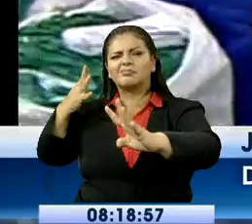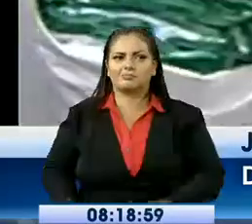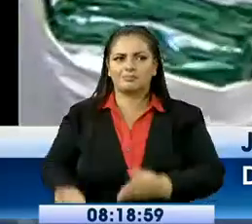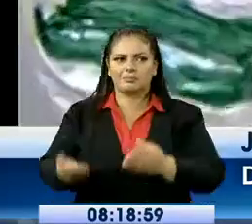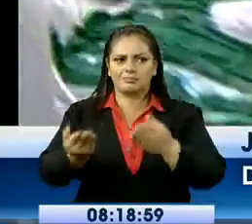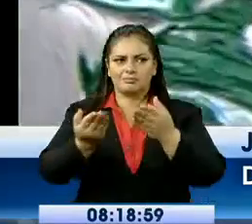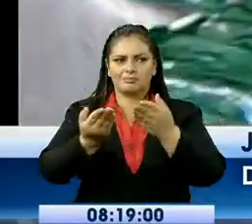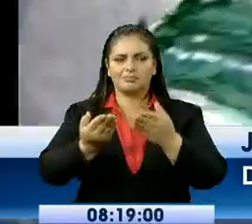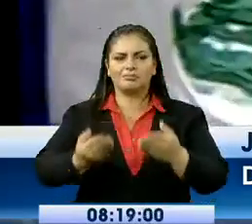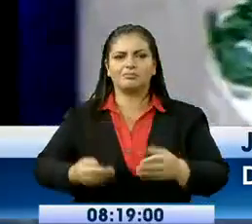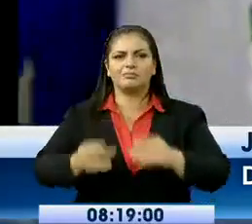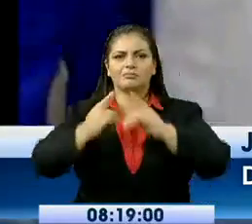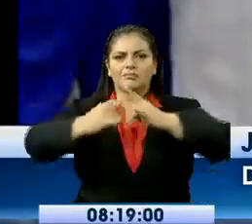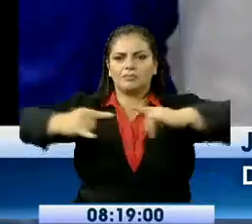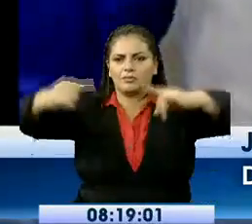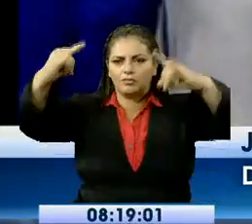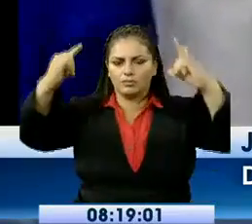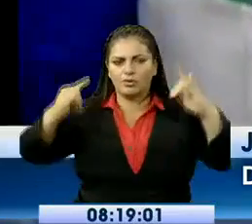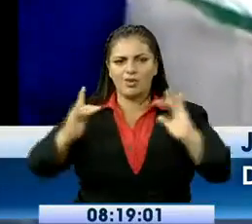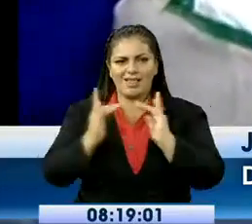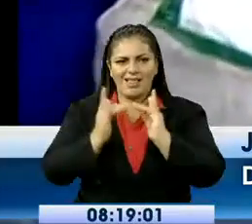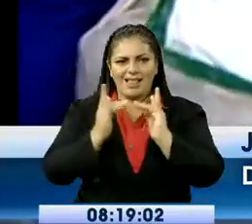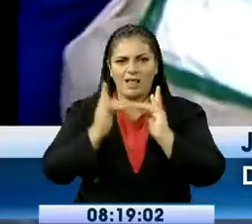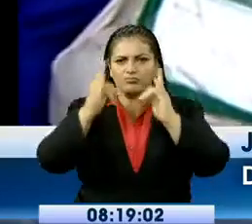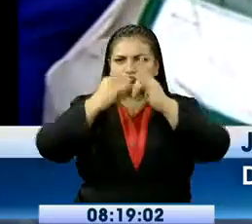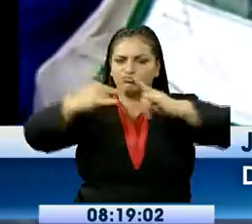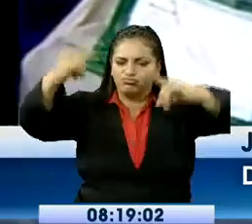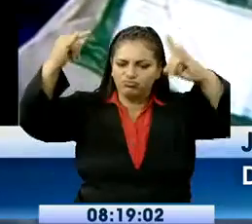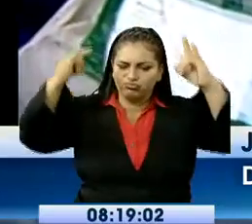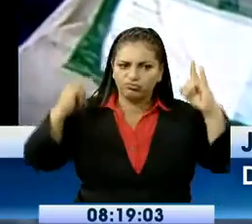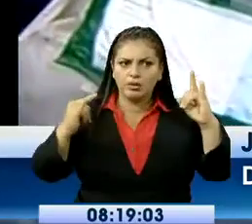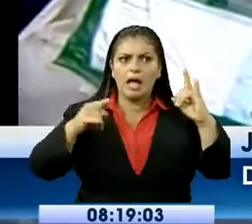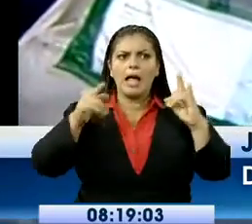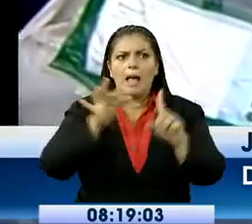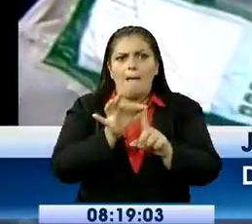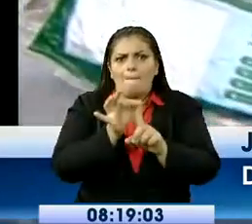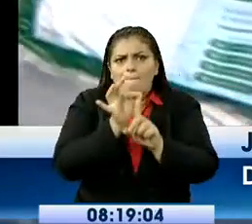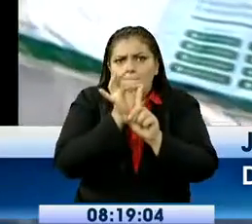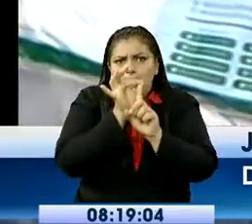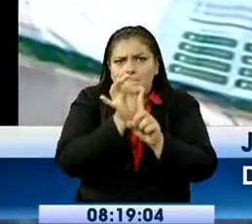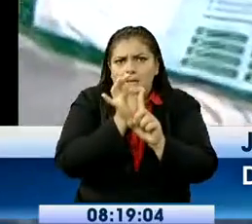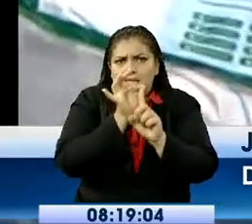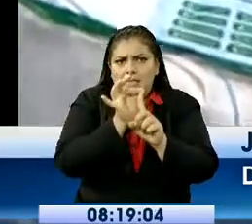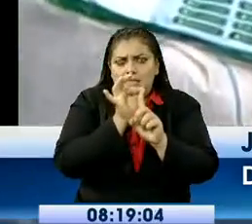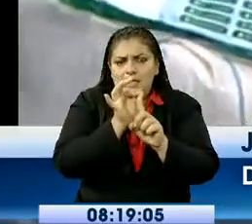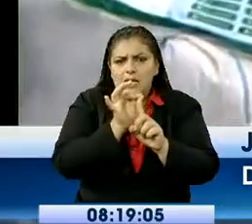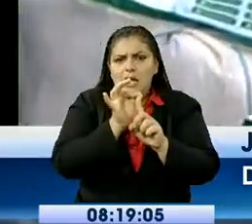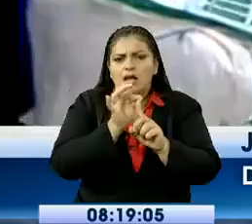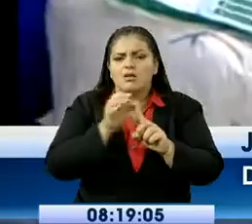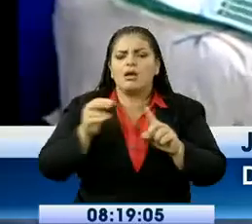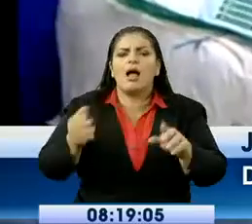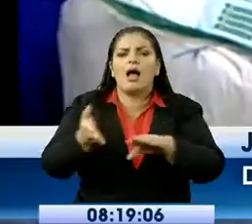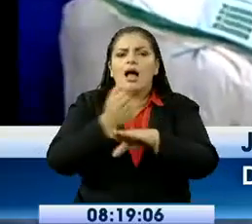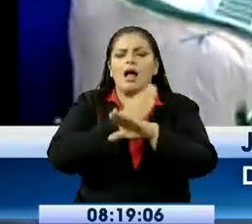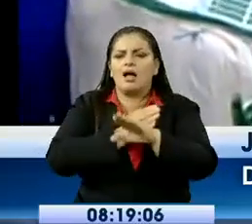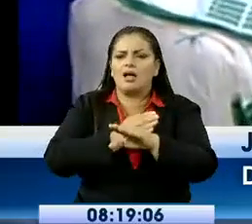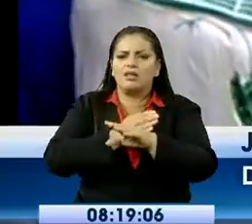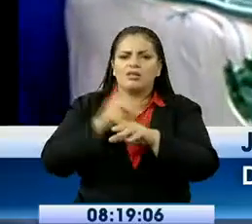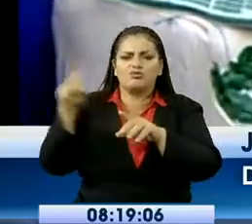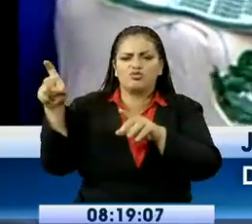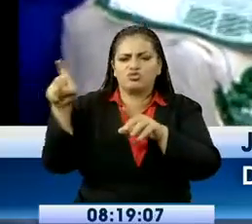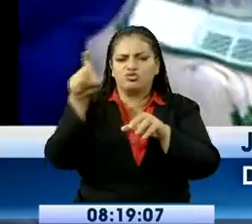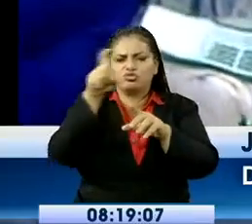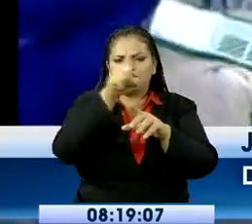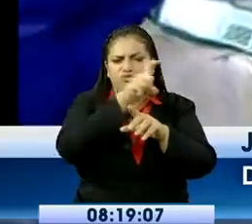Sí. Este es el toldo impregnado con deltametrina. Ya viene con el insecticida, como ustedes pueden ver, que se va